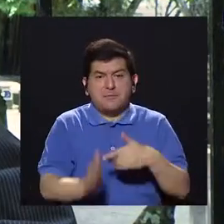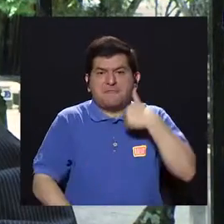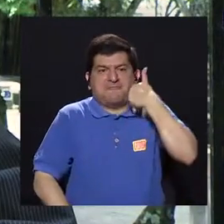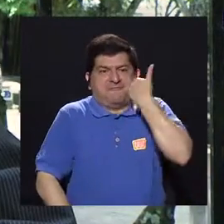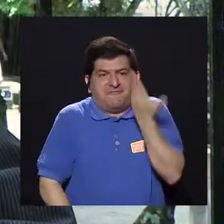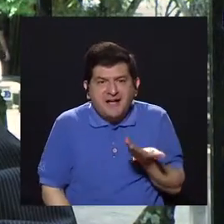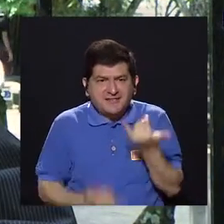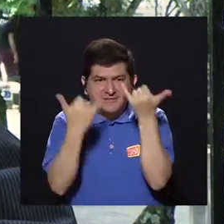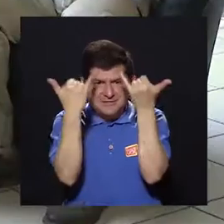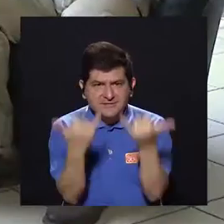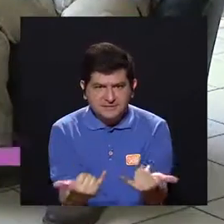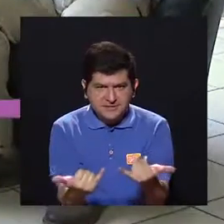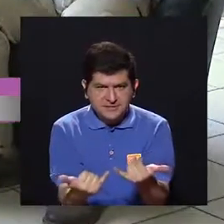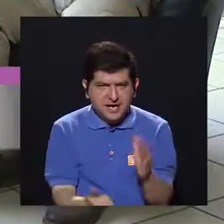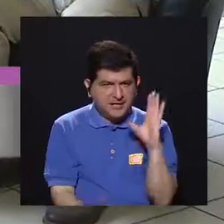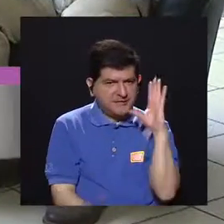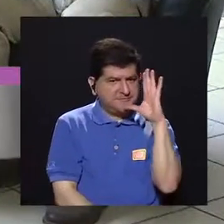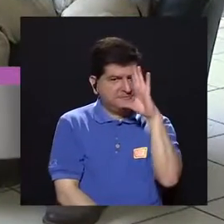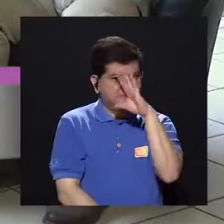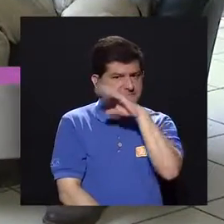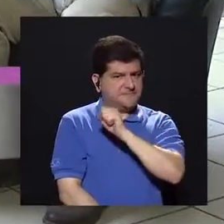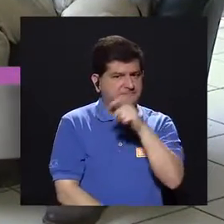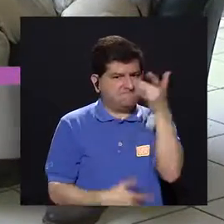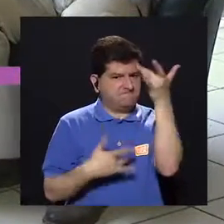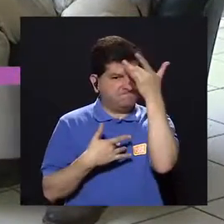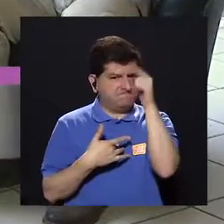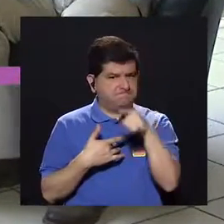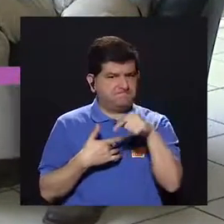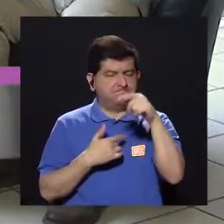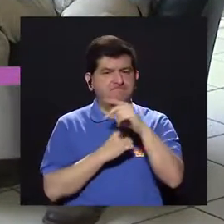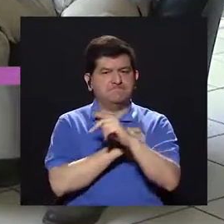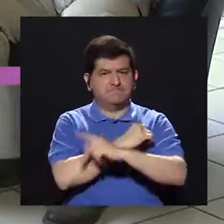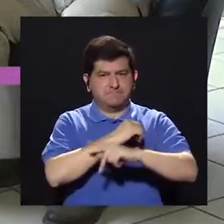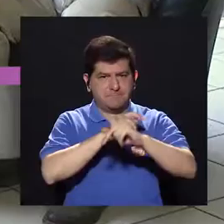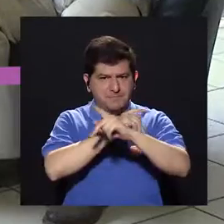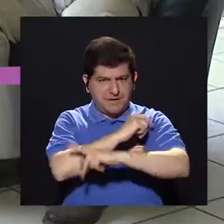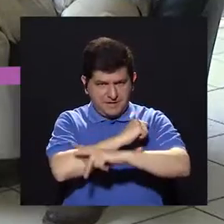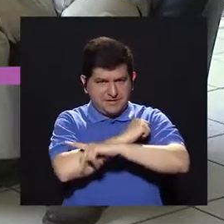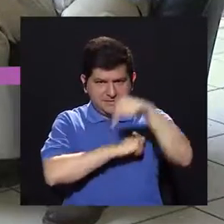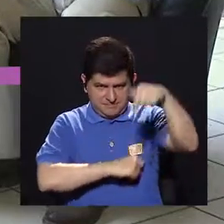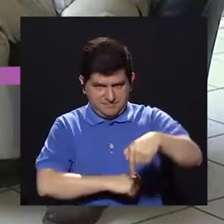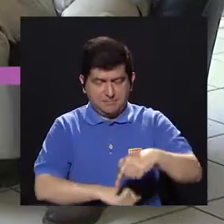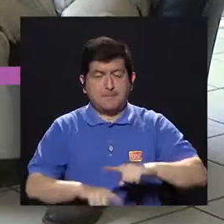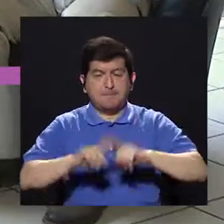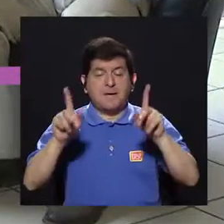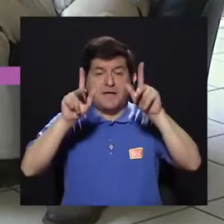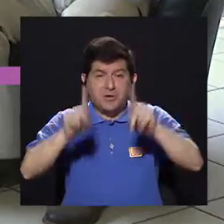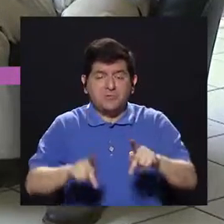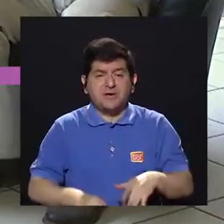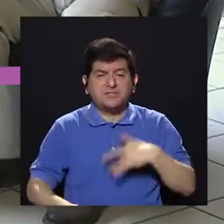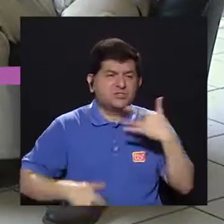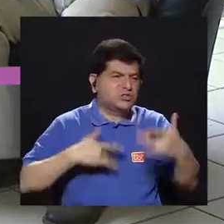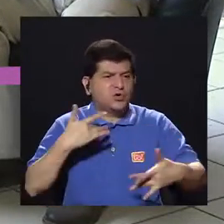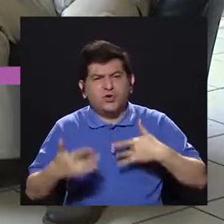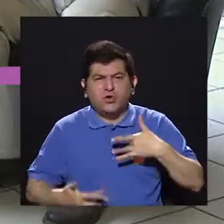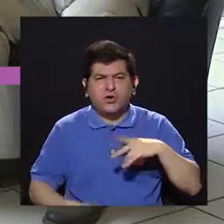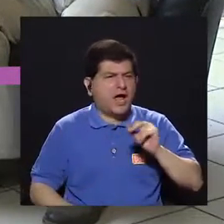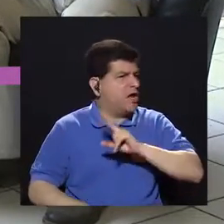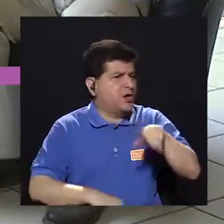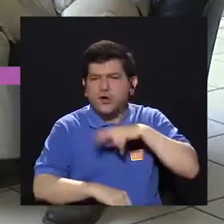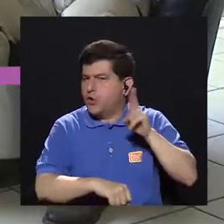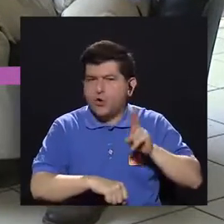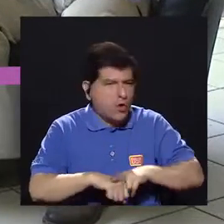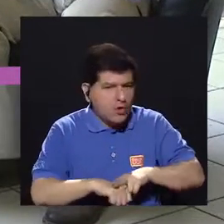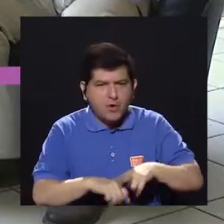enfermedad en este país. Sin embargo, si una persona empieza con síntomas un poco no tan típicos, voy a dar un ejemplo. ¿Qué pasa si la persona se